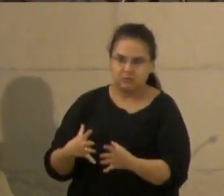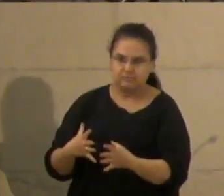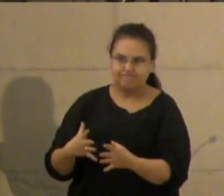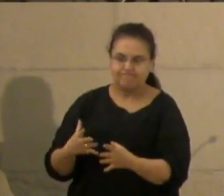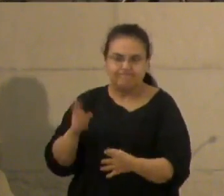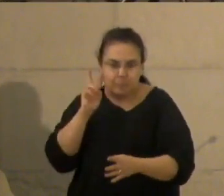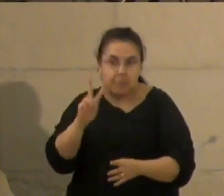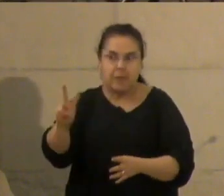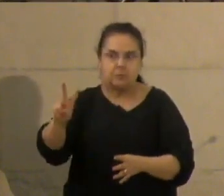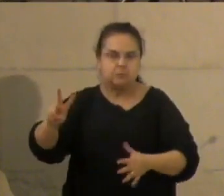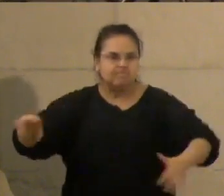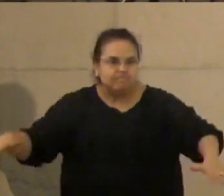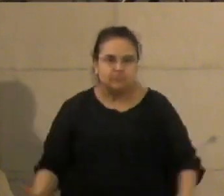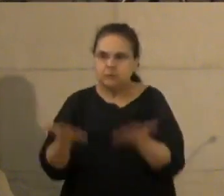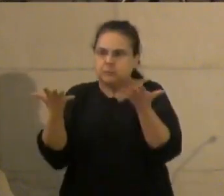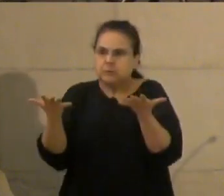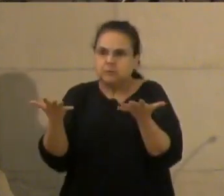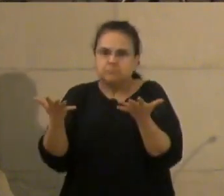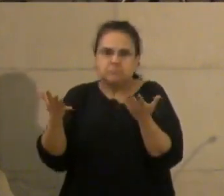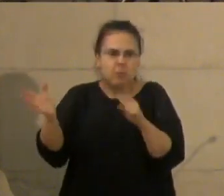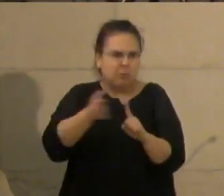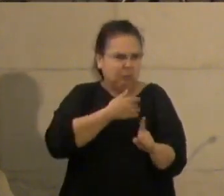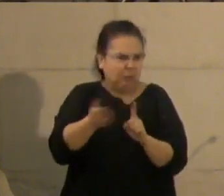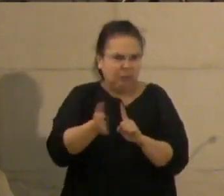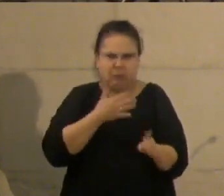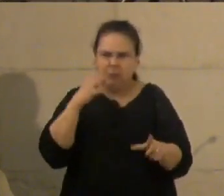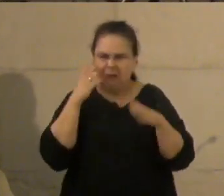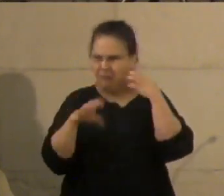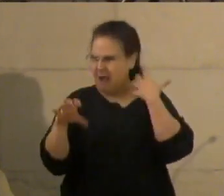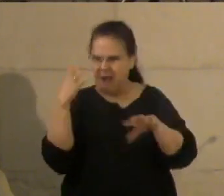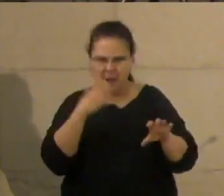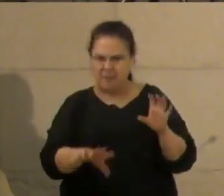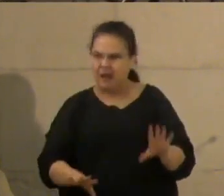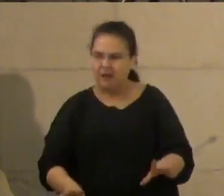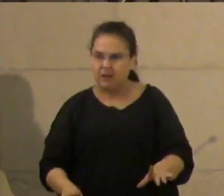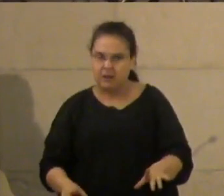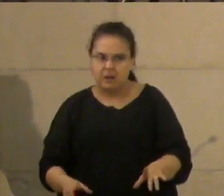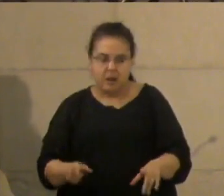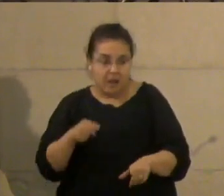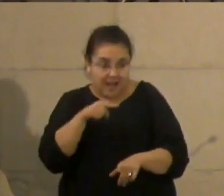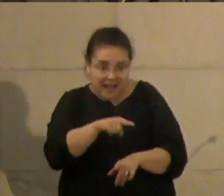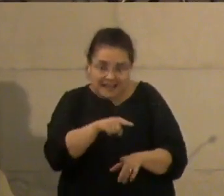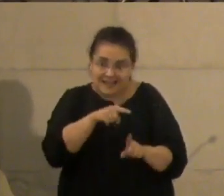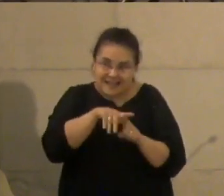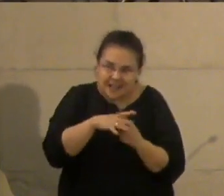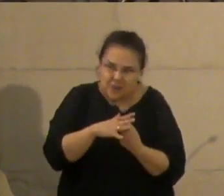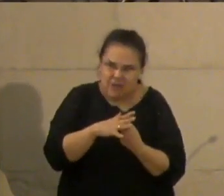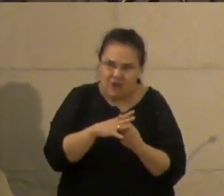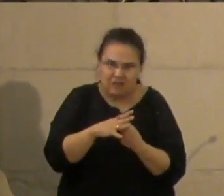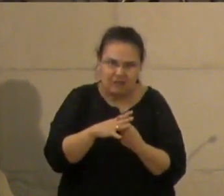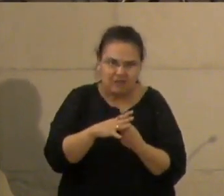Vemos cómo de repente, apaleado, insultado, arrinconado, en ese momento ocurre lo